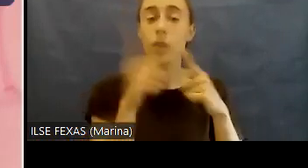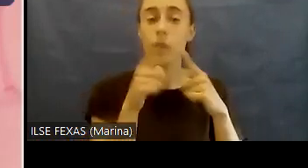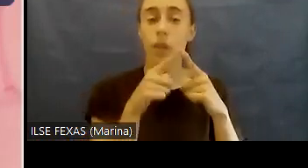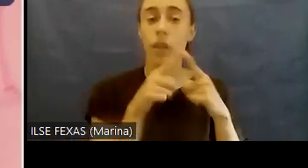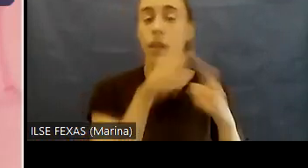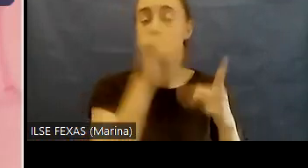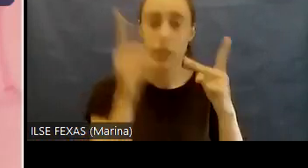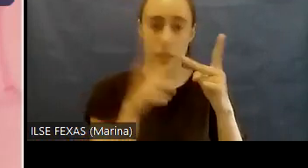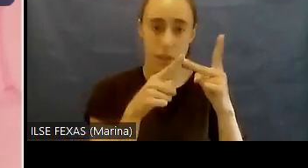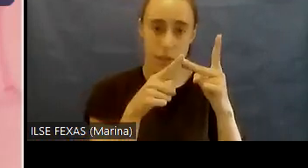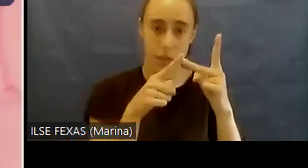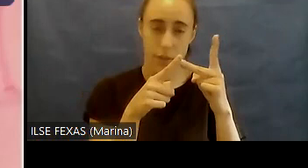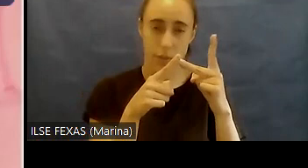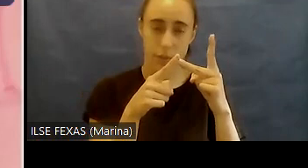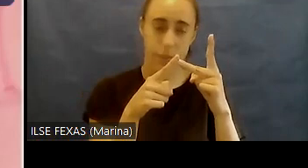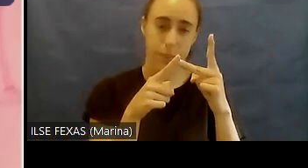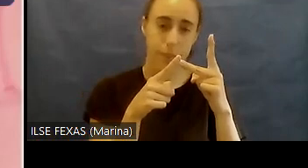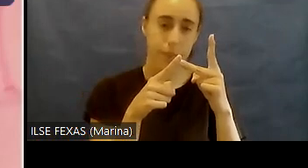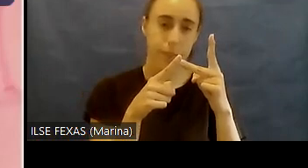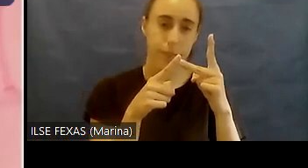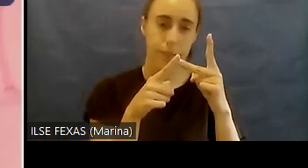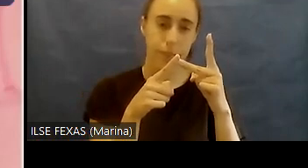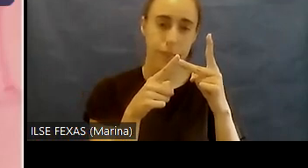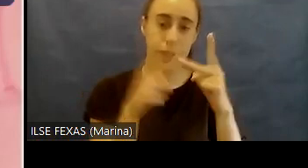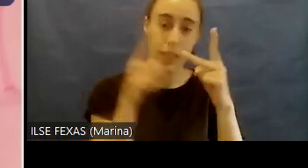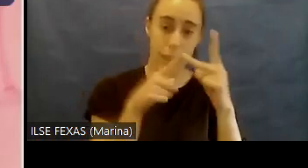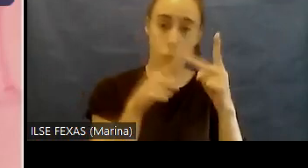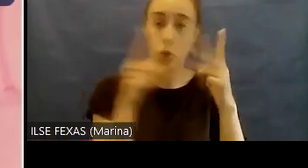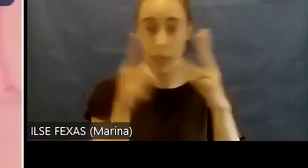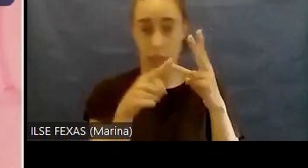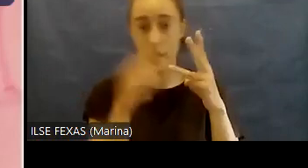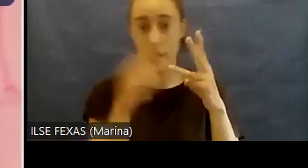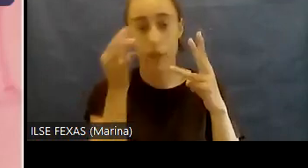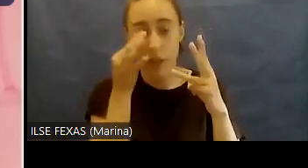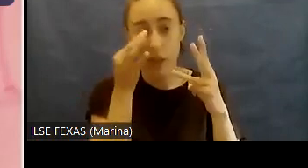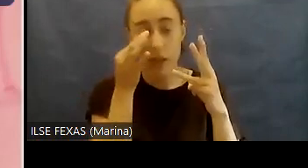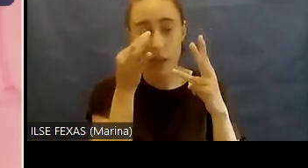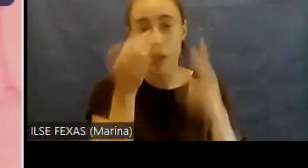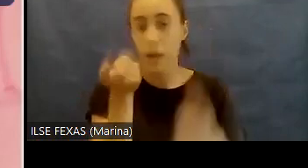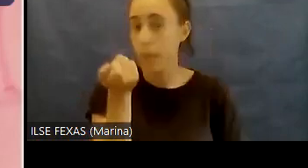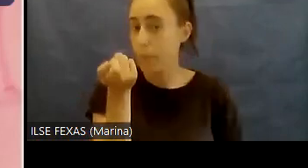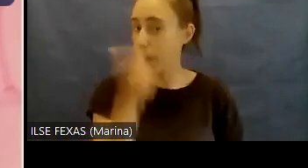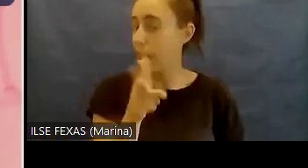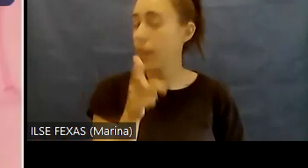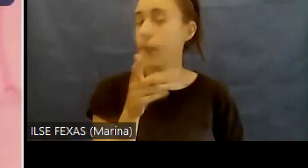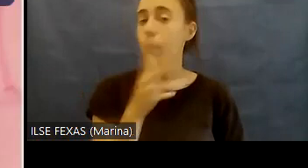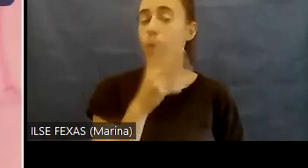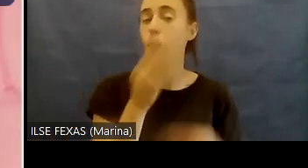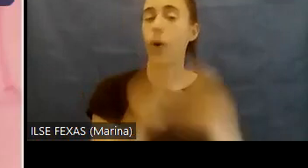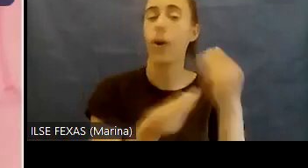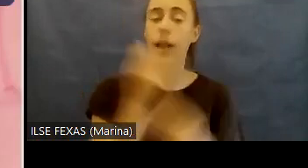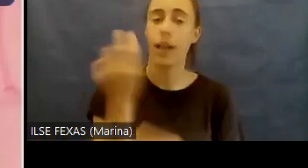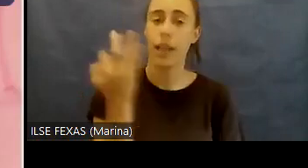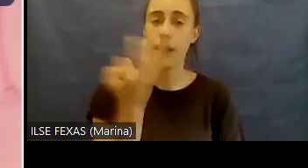segundo es los dos, el segundo y el tercero en realidad, pues también lo que se realizó es